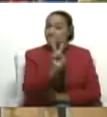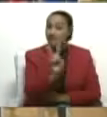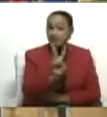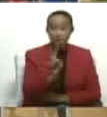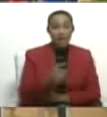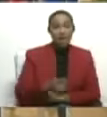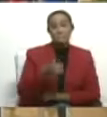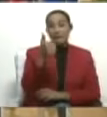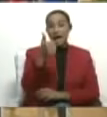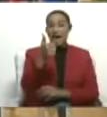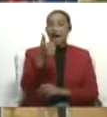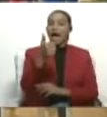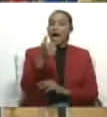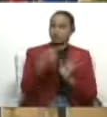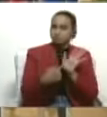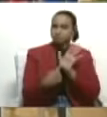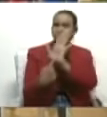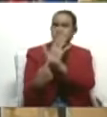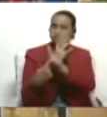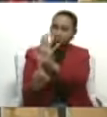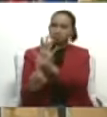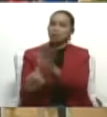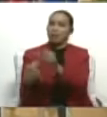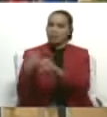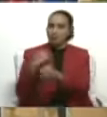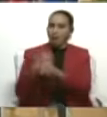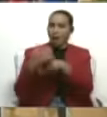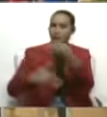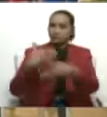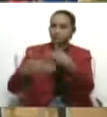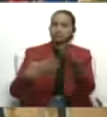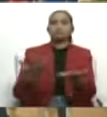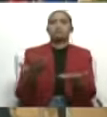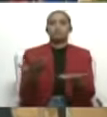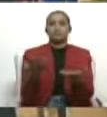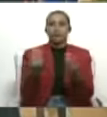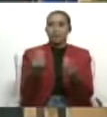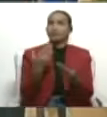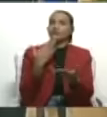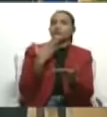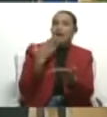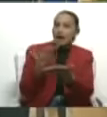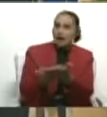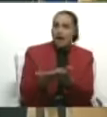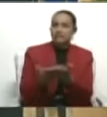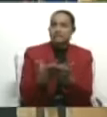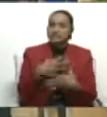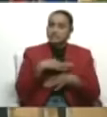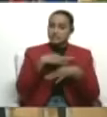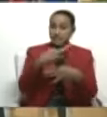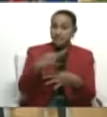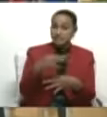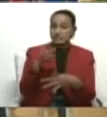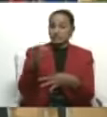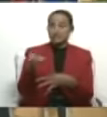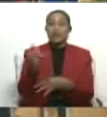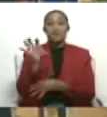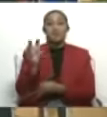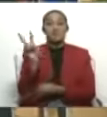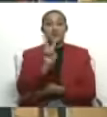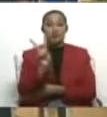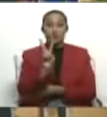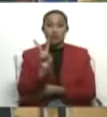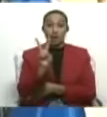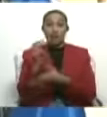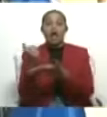multipolar policéntrico que se está formando. Agradecemos el interés de Venezuela de ayudar a